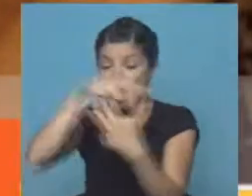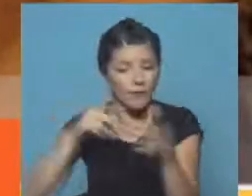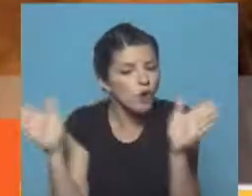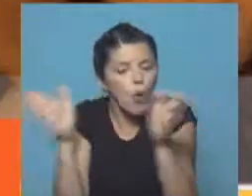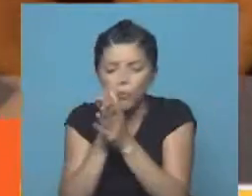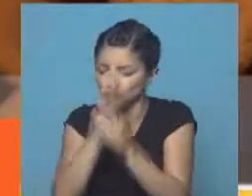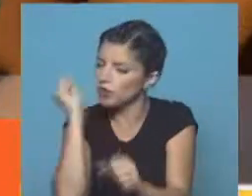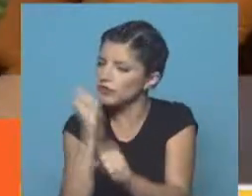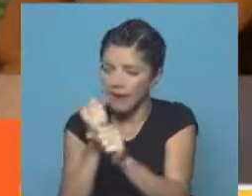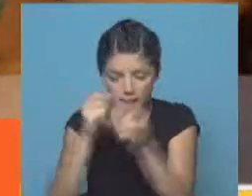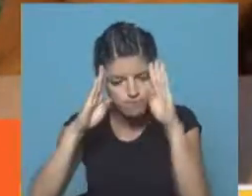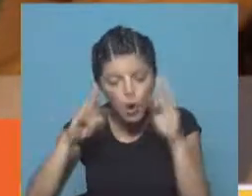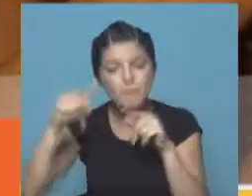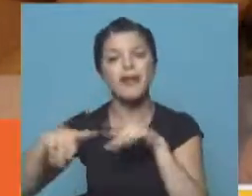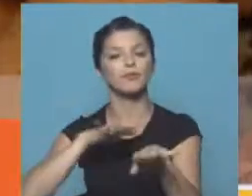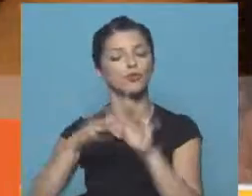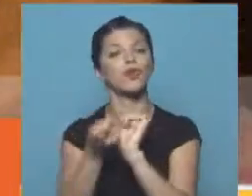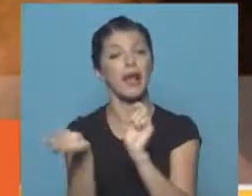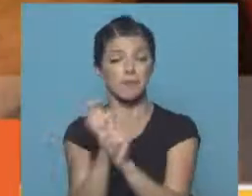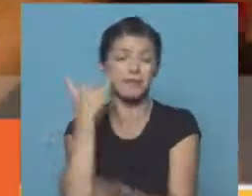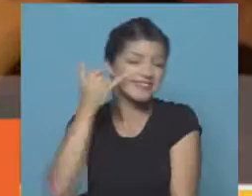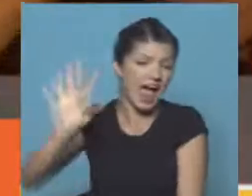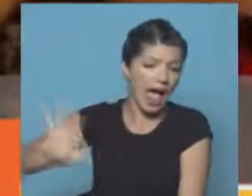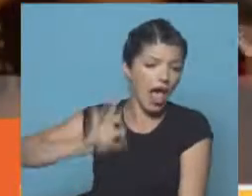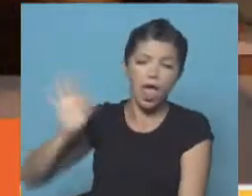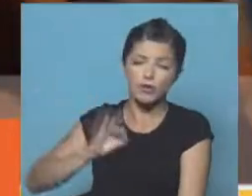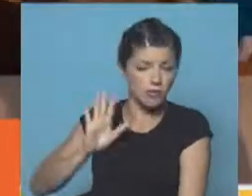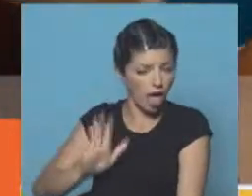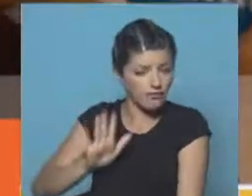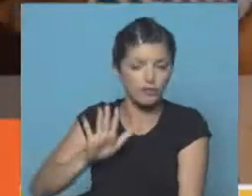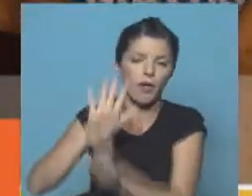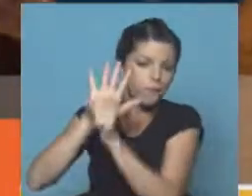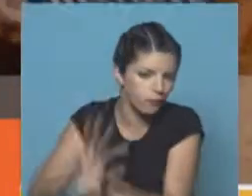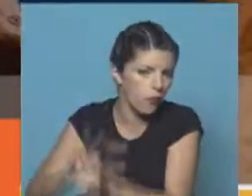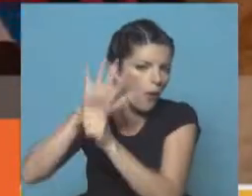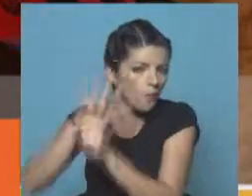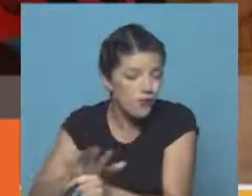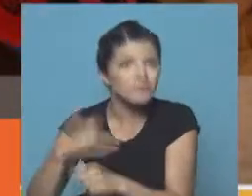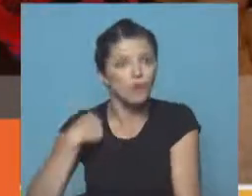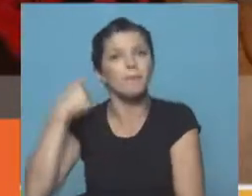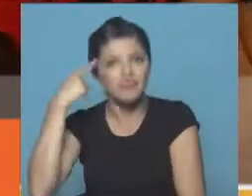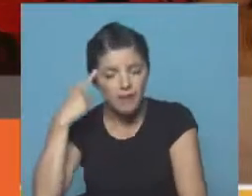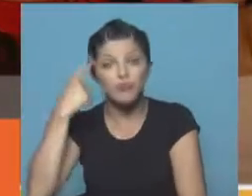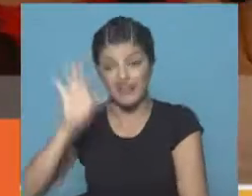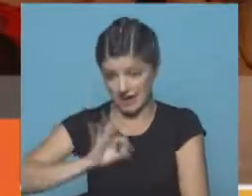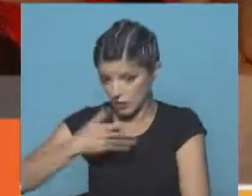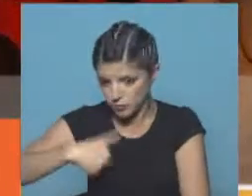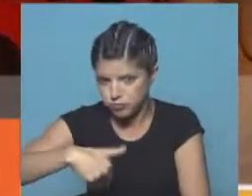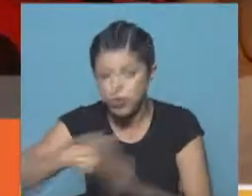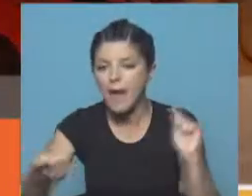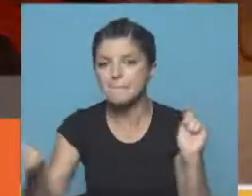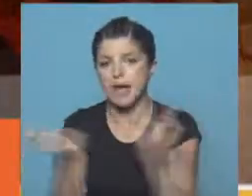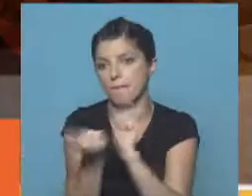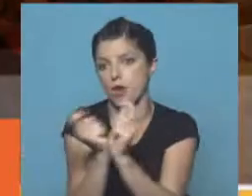tratar de corregir esta situación que lleva muchos años y que nosotros esperamos que en los próximos años se revierta totalmente y vamos a ir